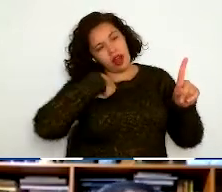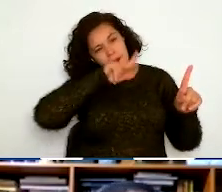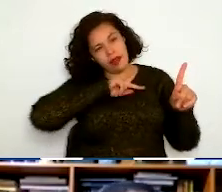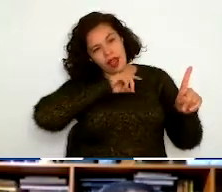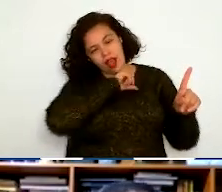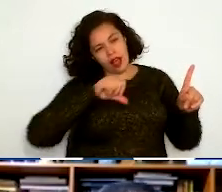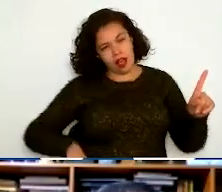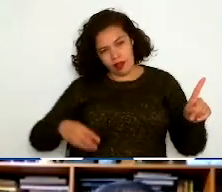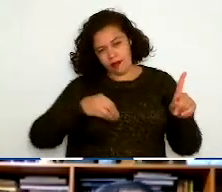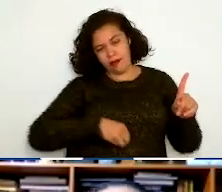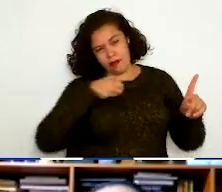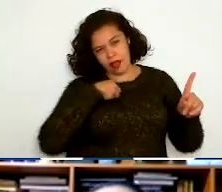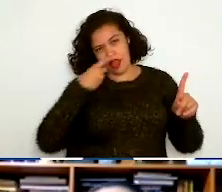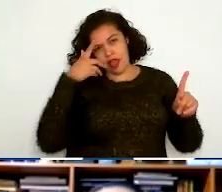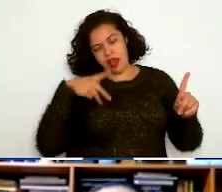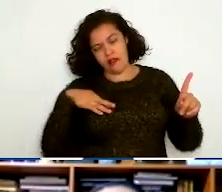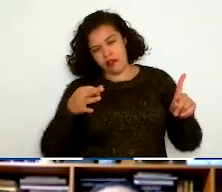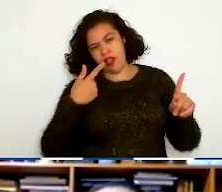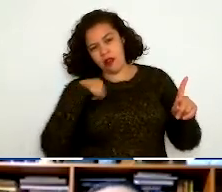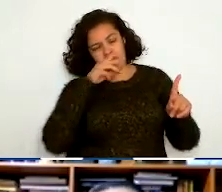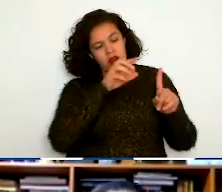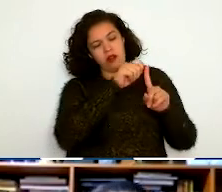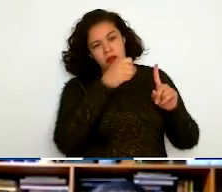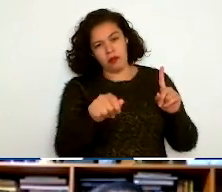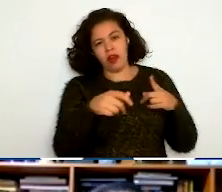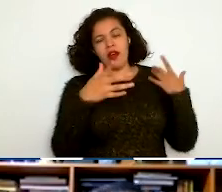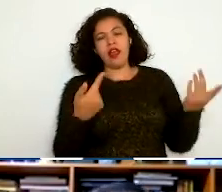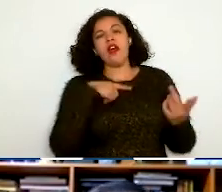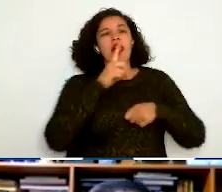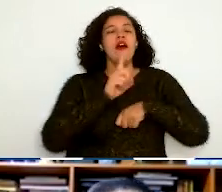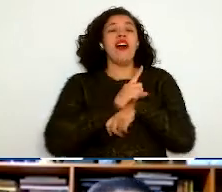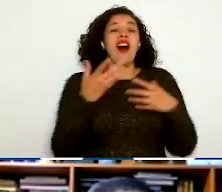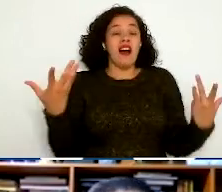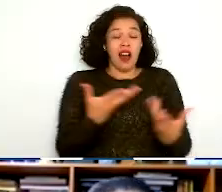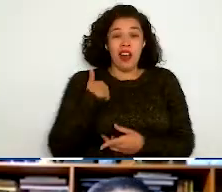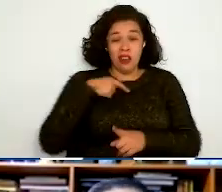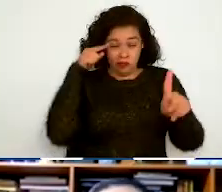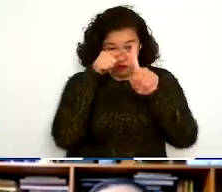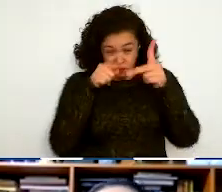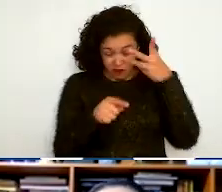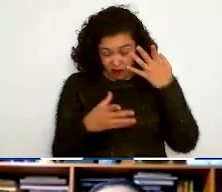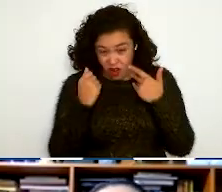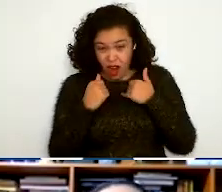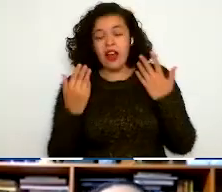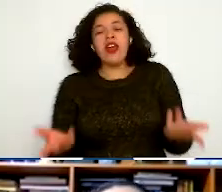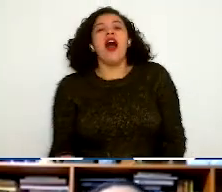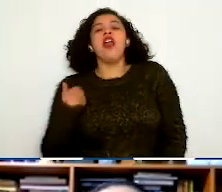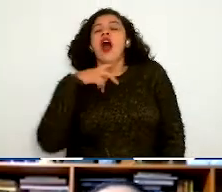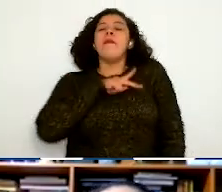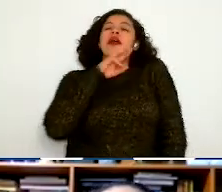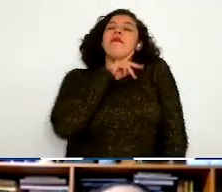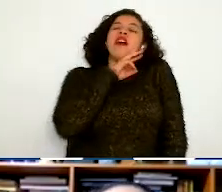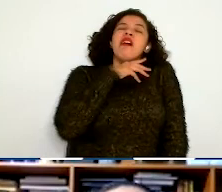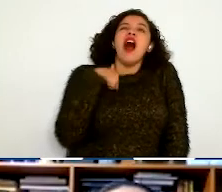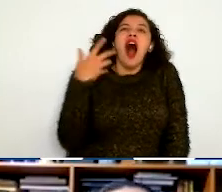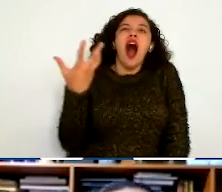calidad de vida de las personas. Si lo que yo estoy haciendo todos los días no tiene ese propósito, no me está preocupando si